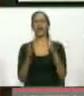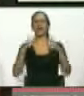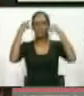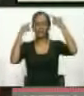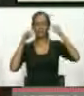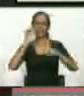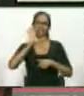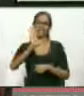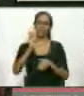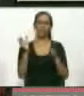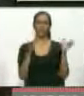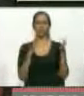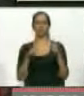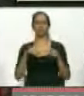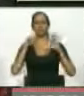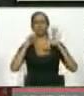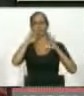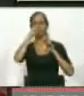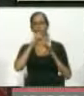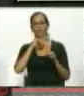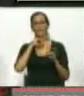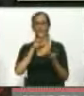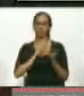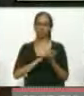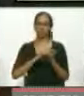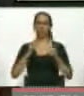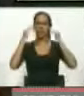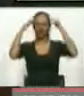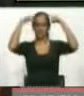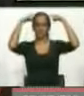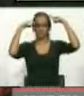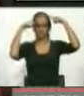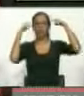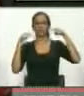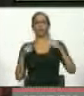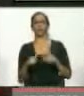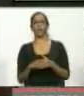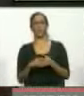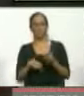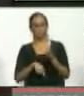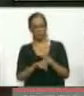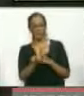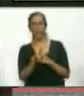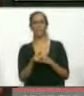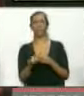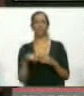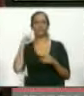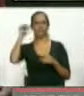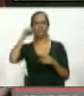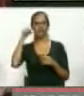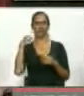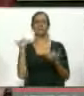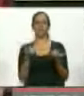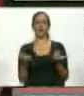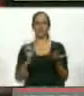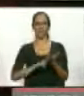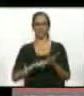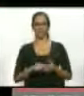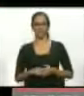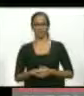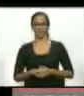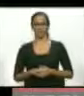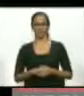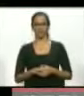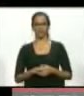se cumplen siete años de la ausencia del comandante hugo chávez vamos pues con este primer vídeo ya regresamos